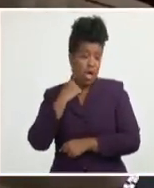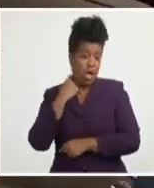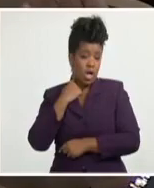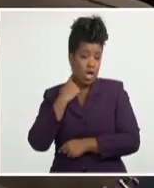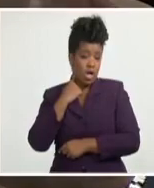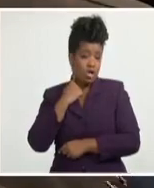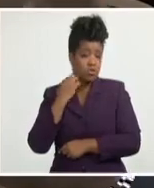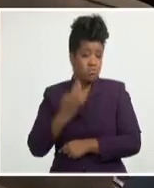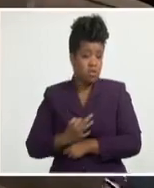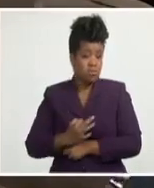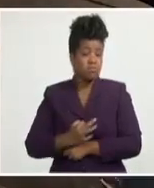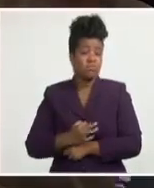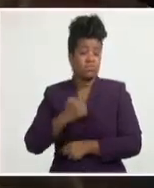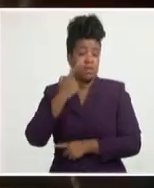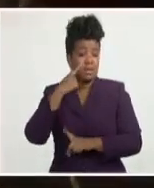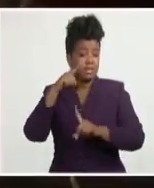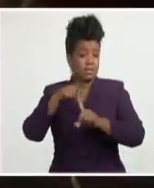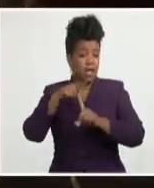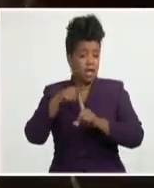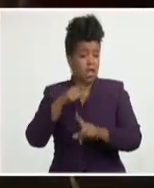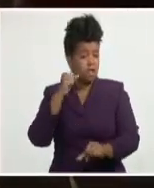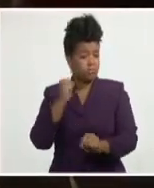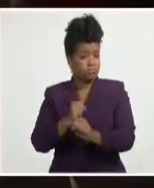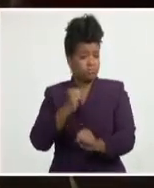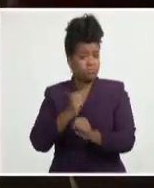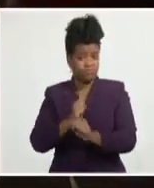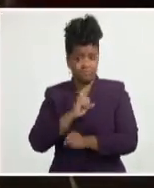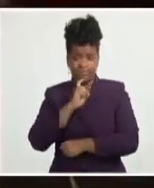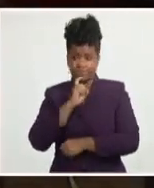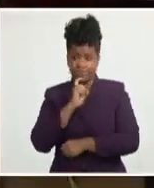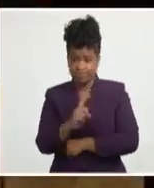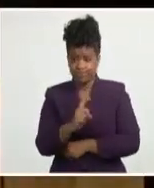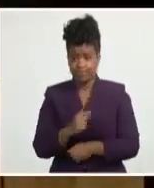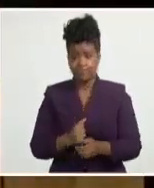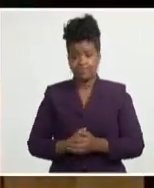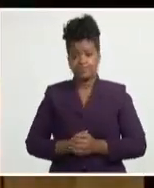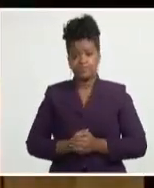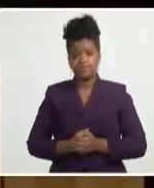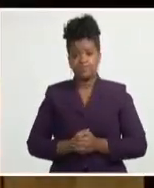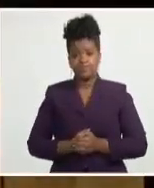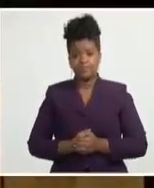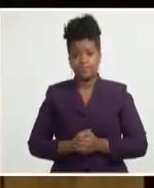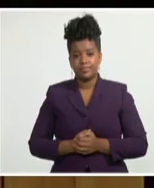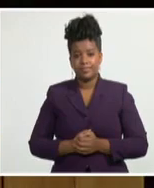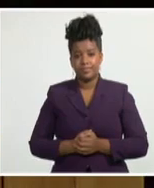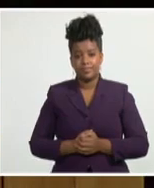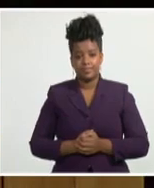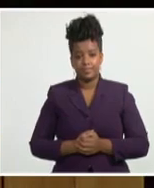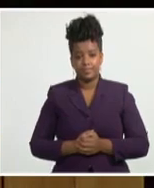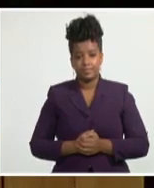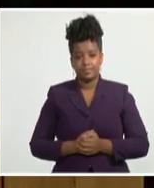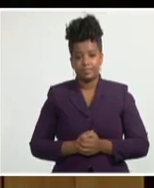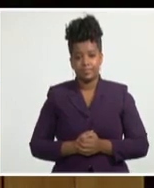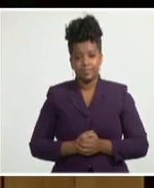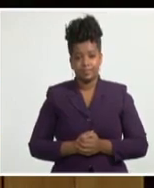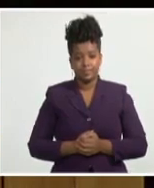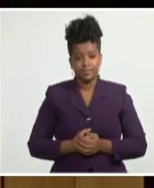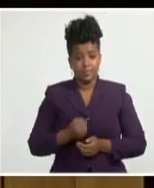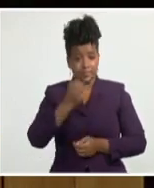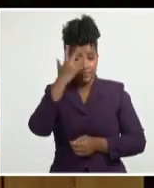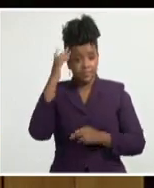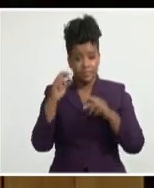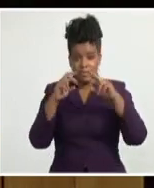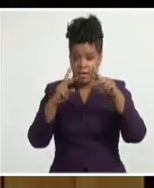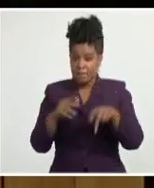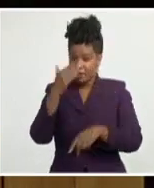sus hombros complejas tareas de la organización. El primer secretario del Comité Central reiteró su admiración y respeto para